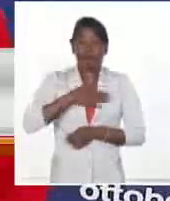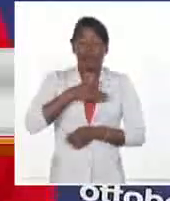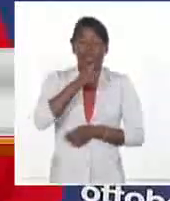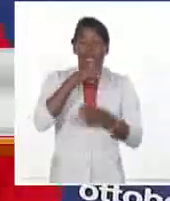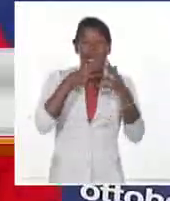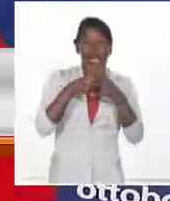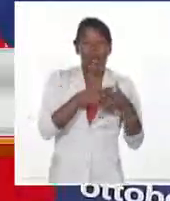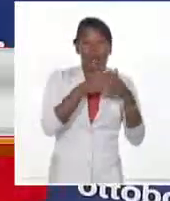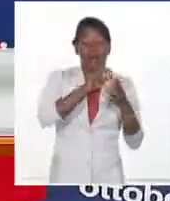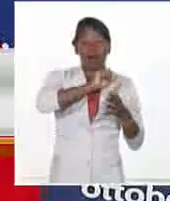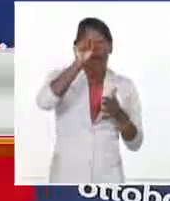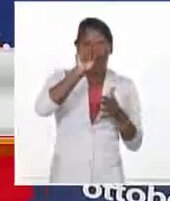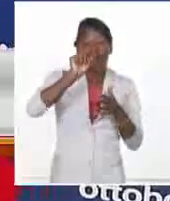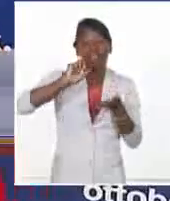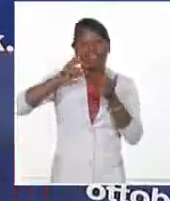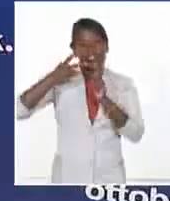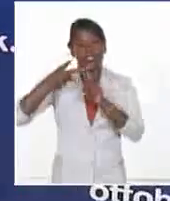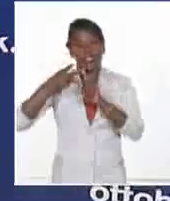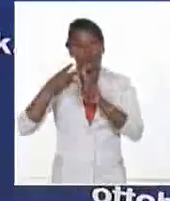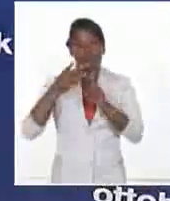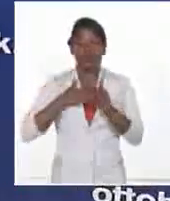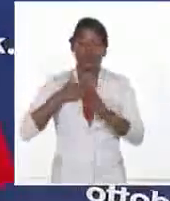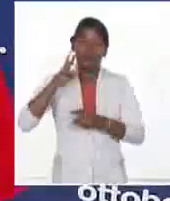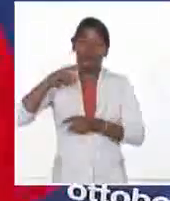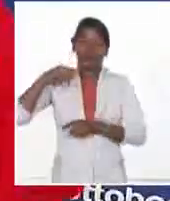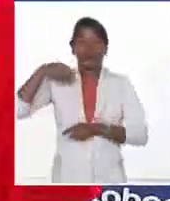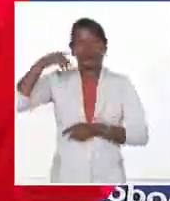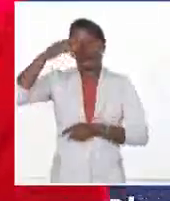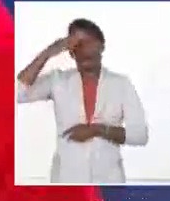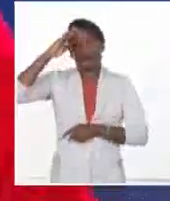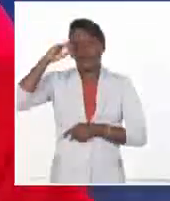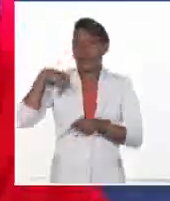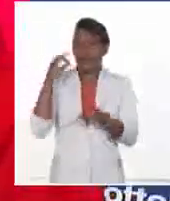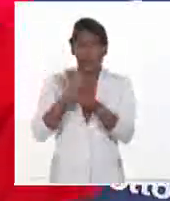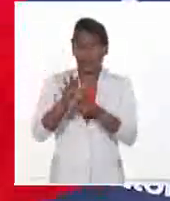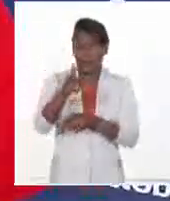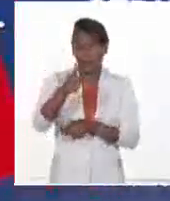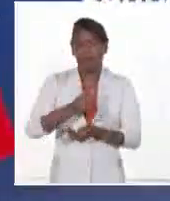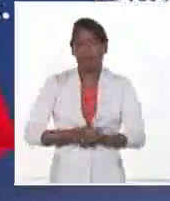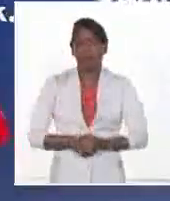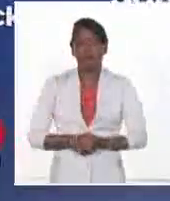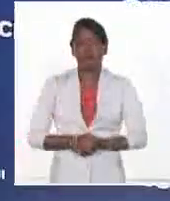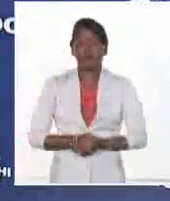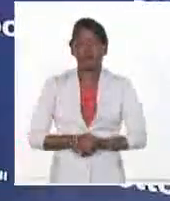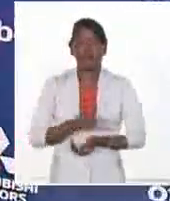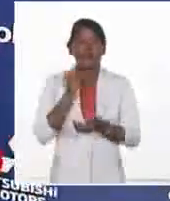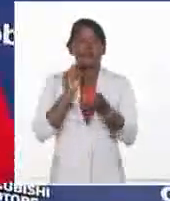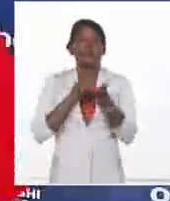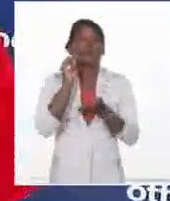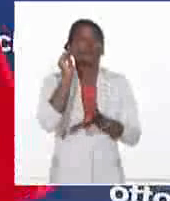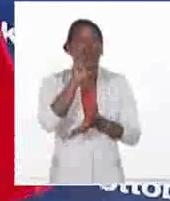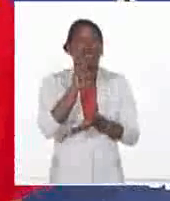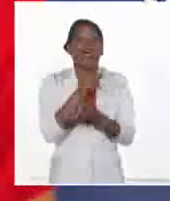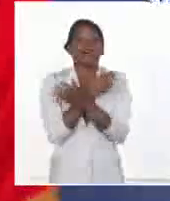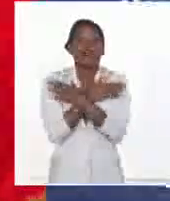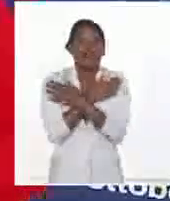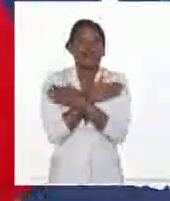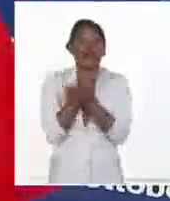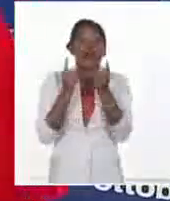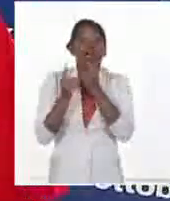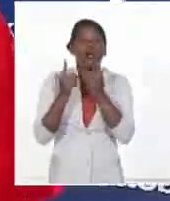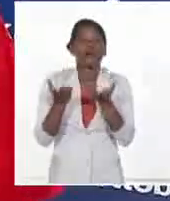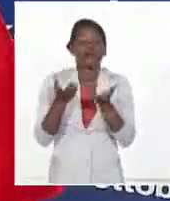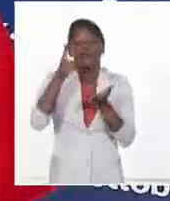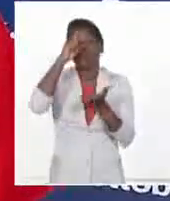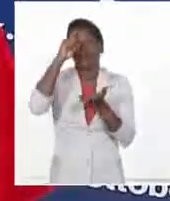en segundo y bastante bien, desde el inicio iba bastante bien. Bueno, mándale un mensaje a Guayo, a Santi Espíritu, a Cuba.